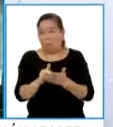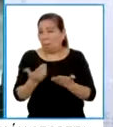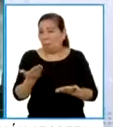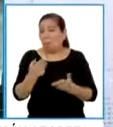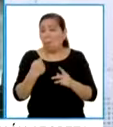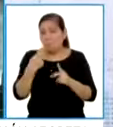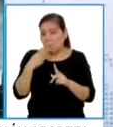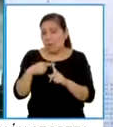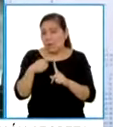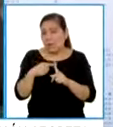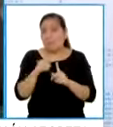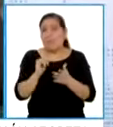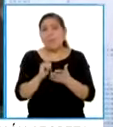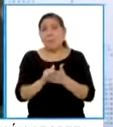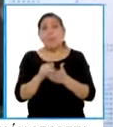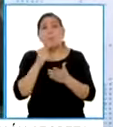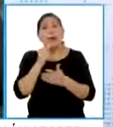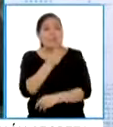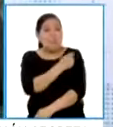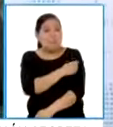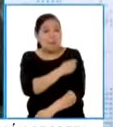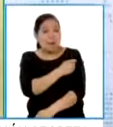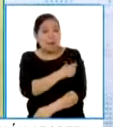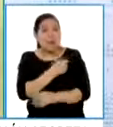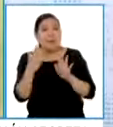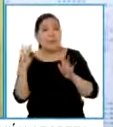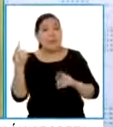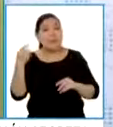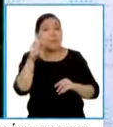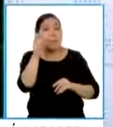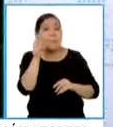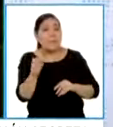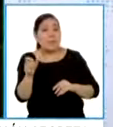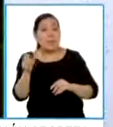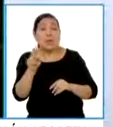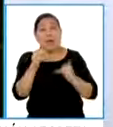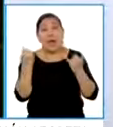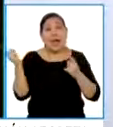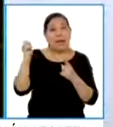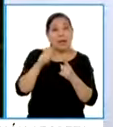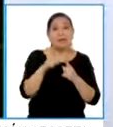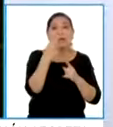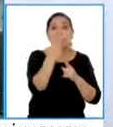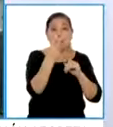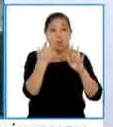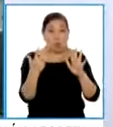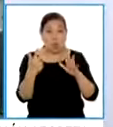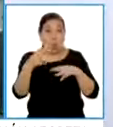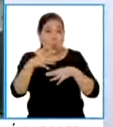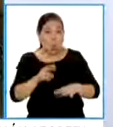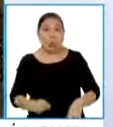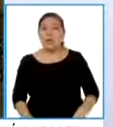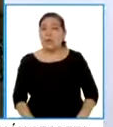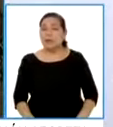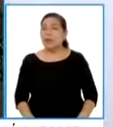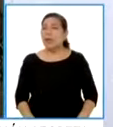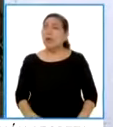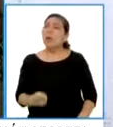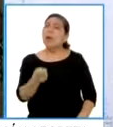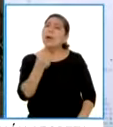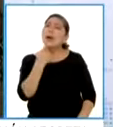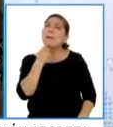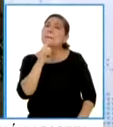muy positivo de vacunar 10 millones de personas hacia el 28 de julio. Claro, esa es la meta. Defensor del